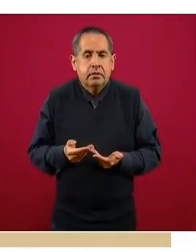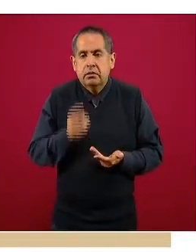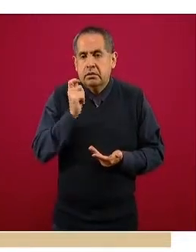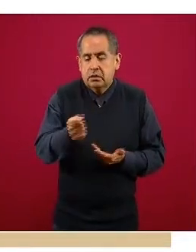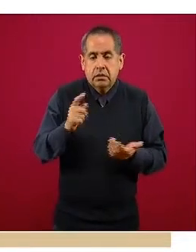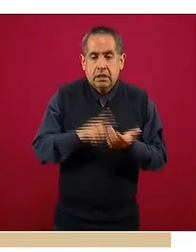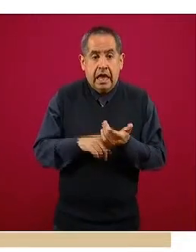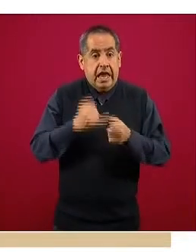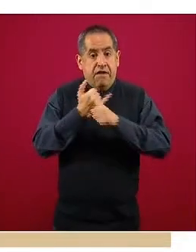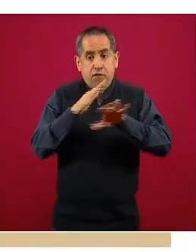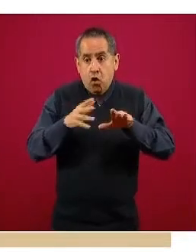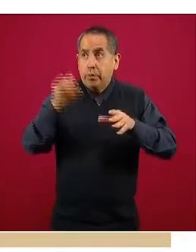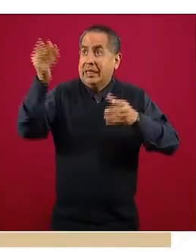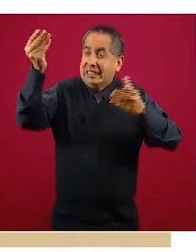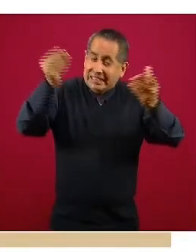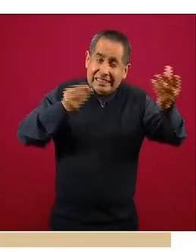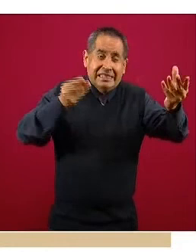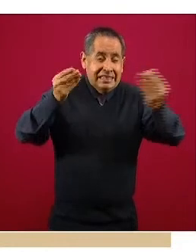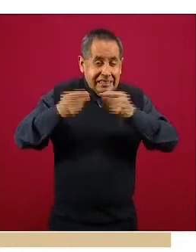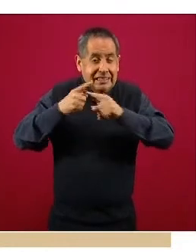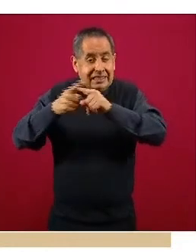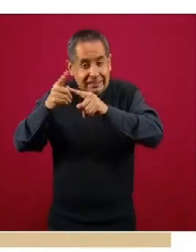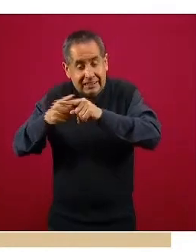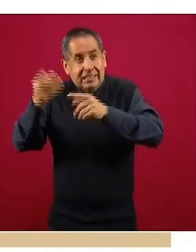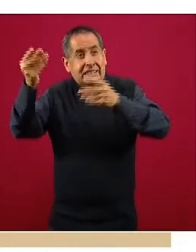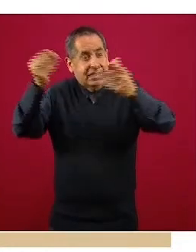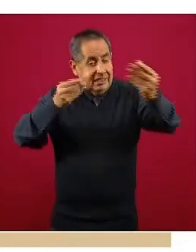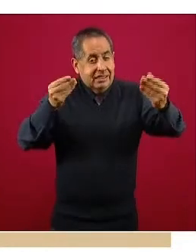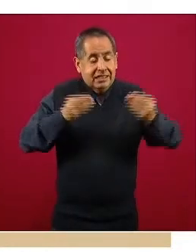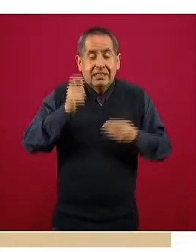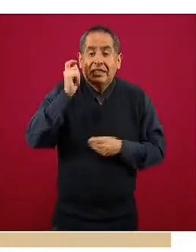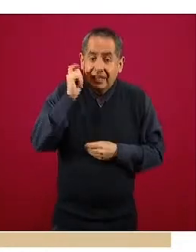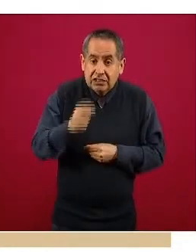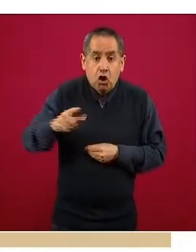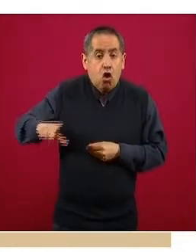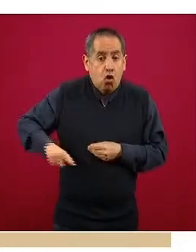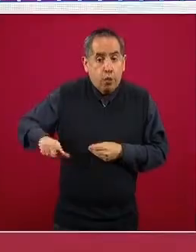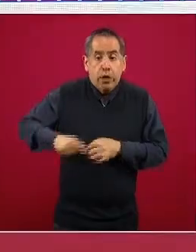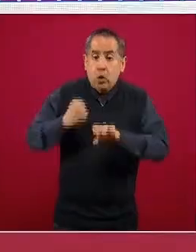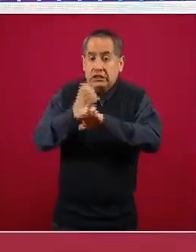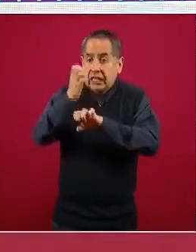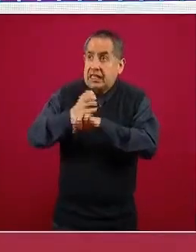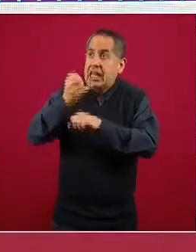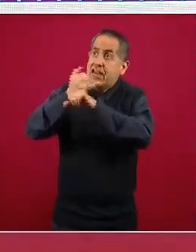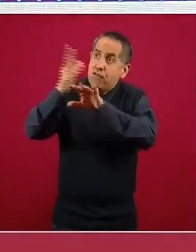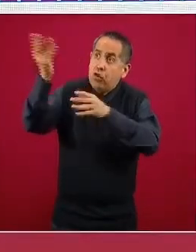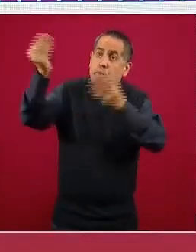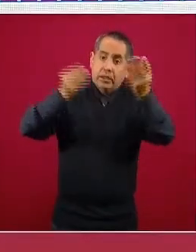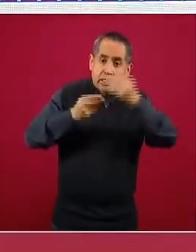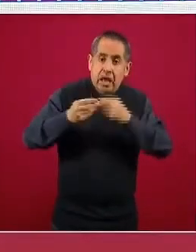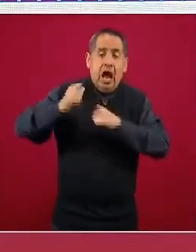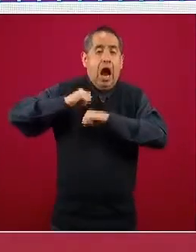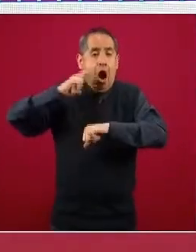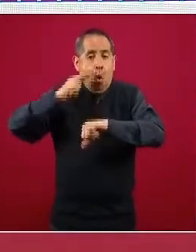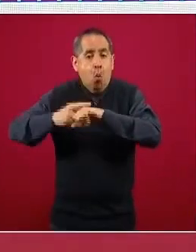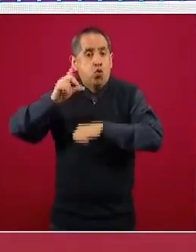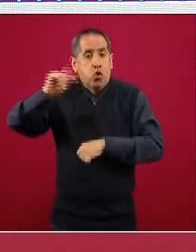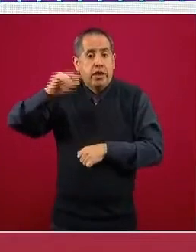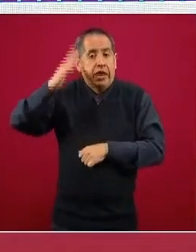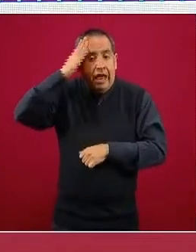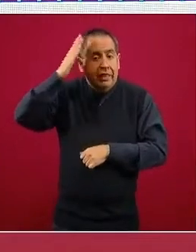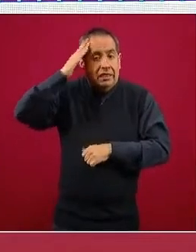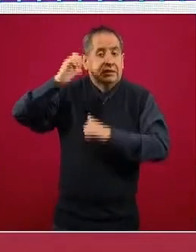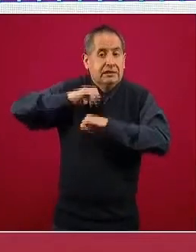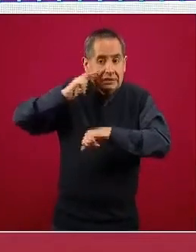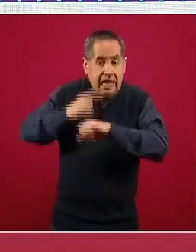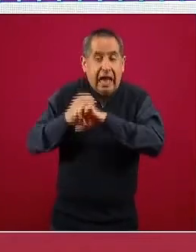de acuerdo al informe que proviene de las entidades federativas, es decir, de los gobiernos estatales, es decir, de las autoridades